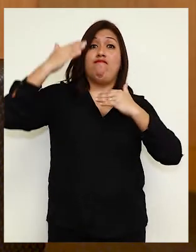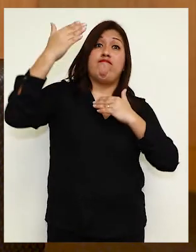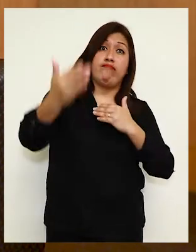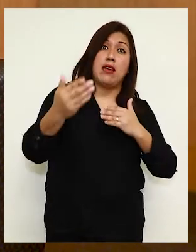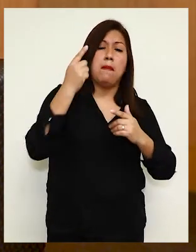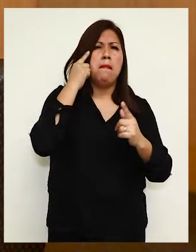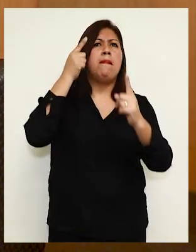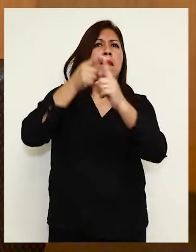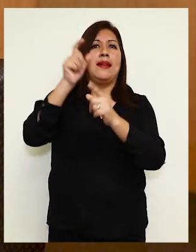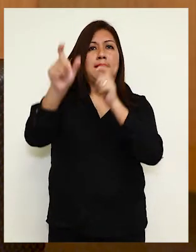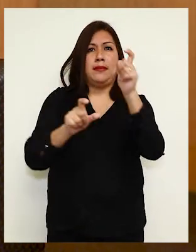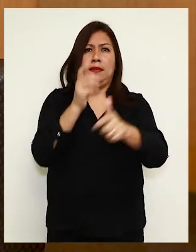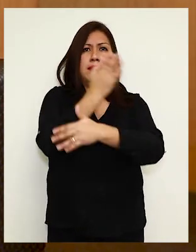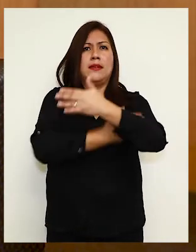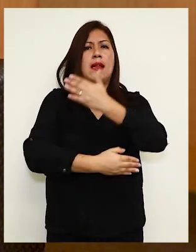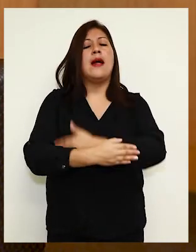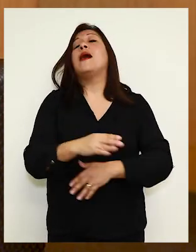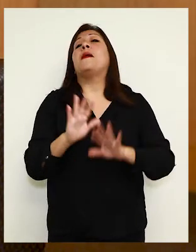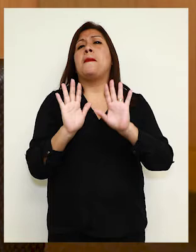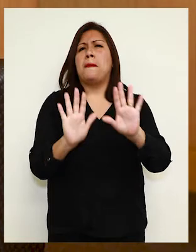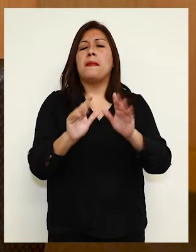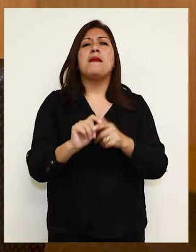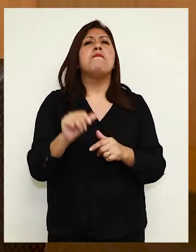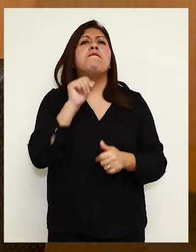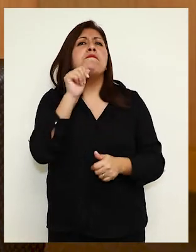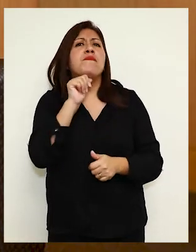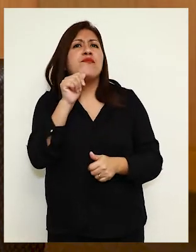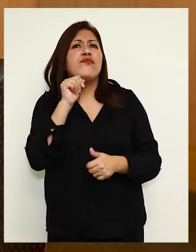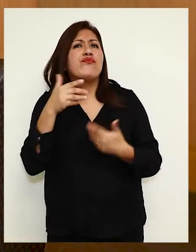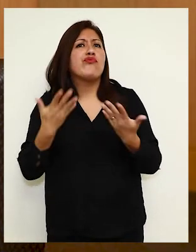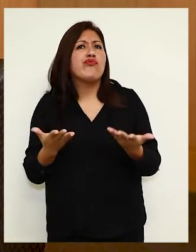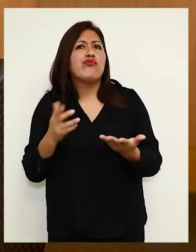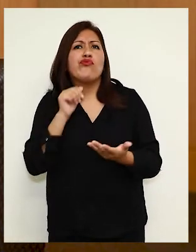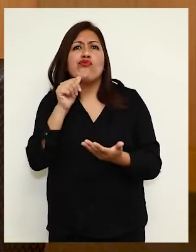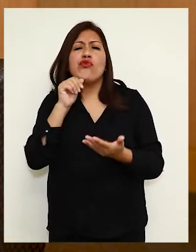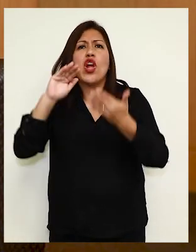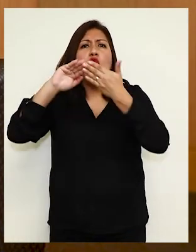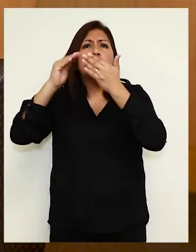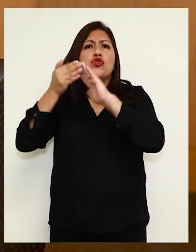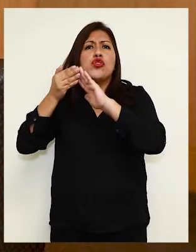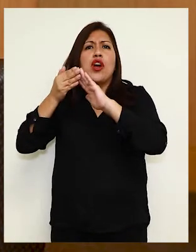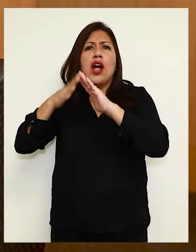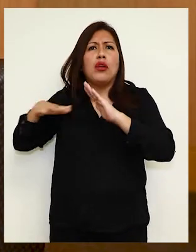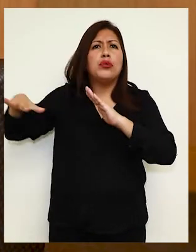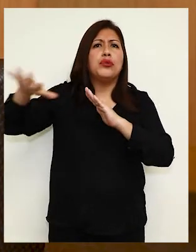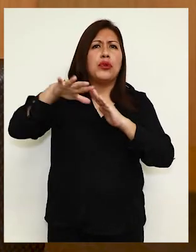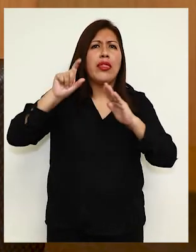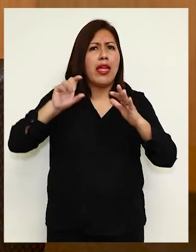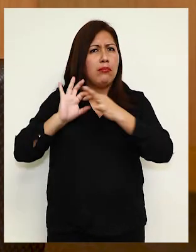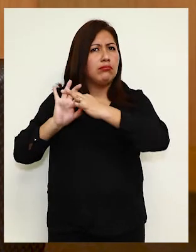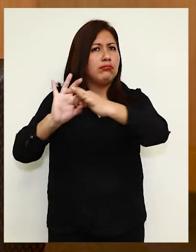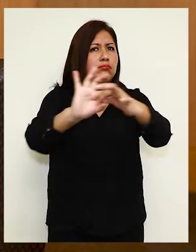pero aún tenemos una gran pared que es la sociedad en conjunto, que ve de alguna manera